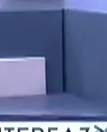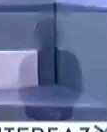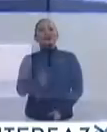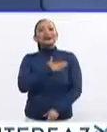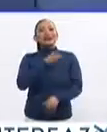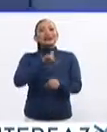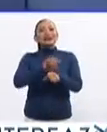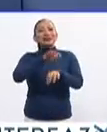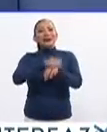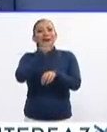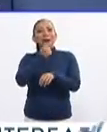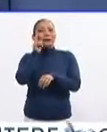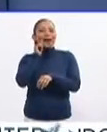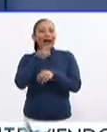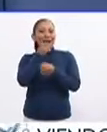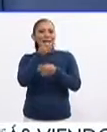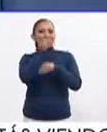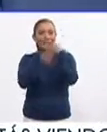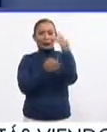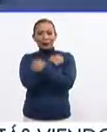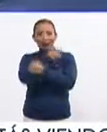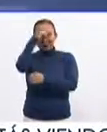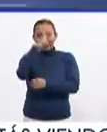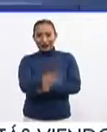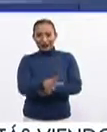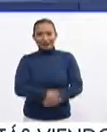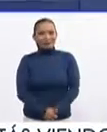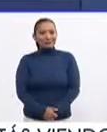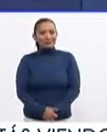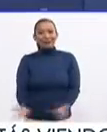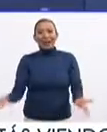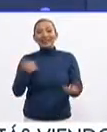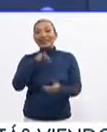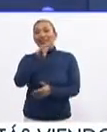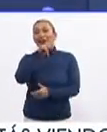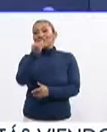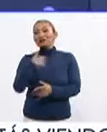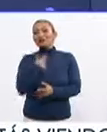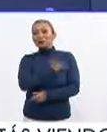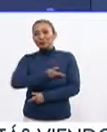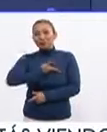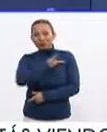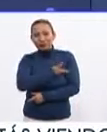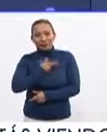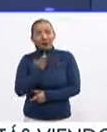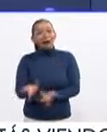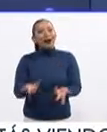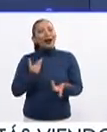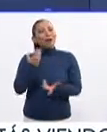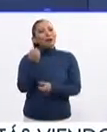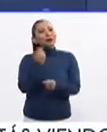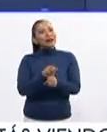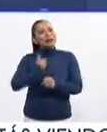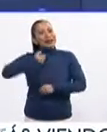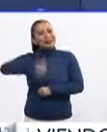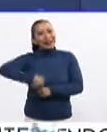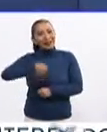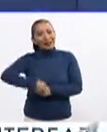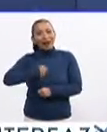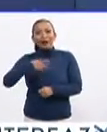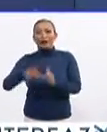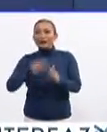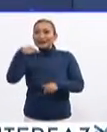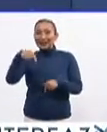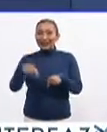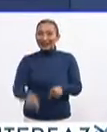Muy buenos días, amigos y amigas de la Agencia Informativa de Educación de México y de Interfaz. Nos da muchísimo gusto tener la oportunidad de saludarlos una